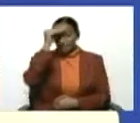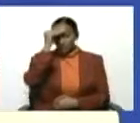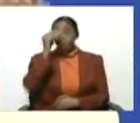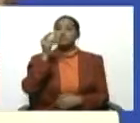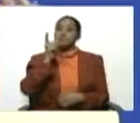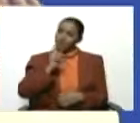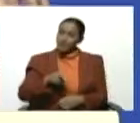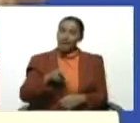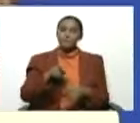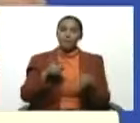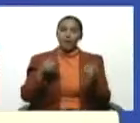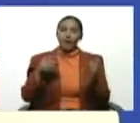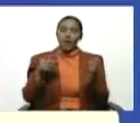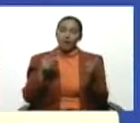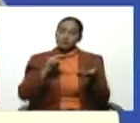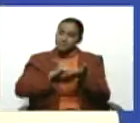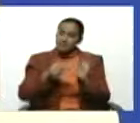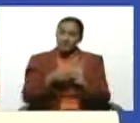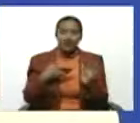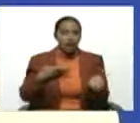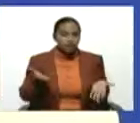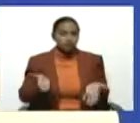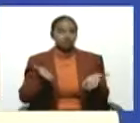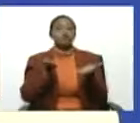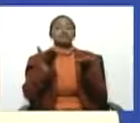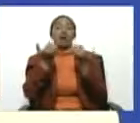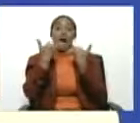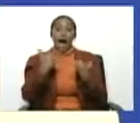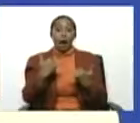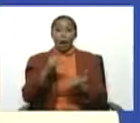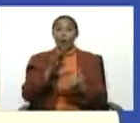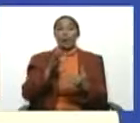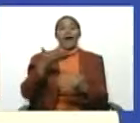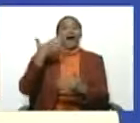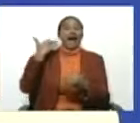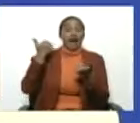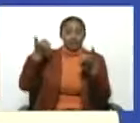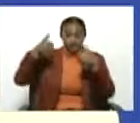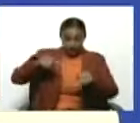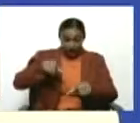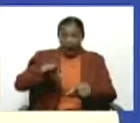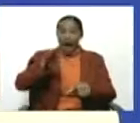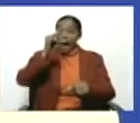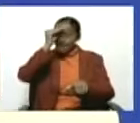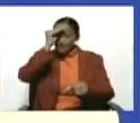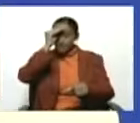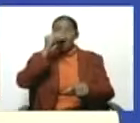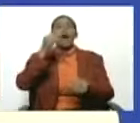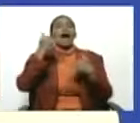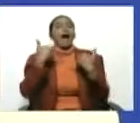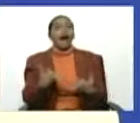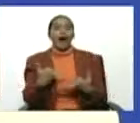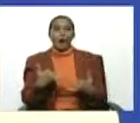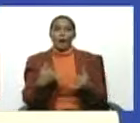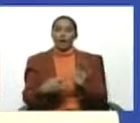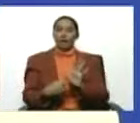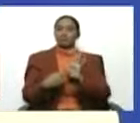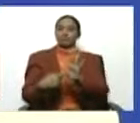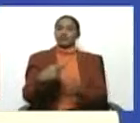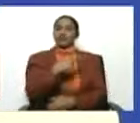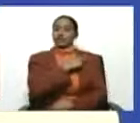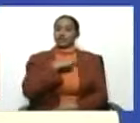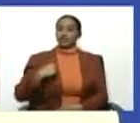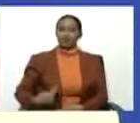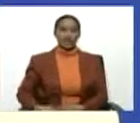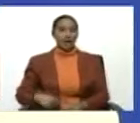evitar entonces hay que ser más conservadores entonces en esta es la situación donde nos encontramos ahora y esto ha mantenido a China bien